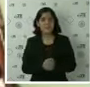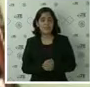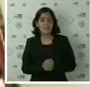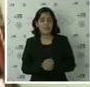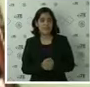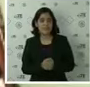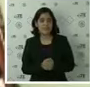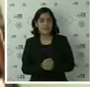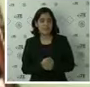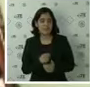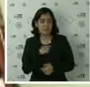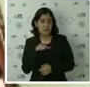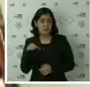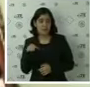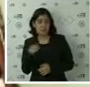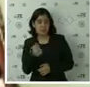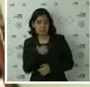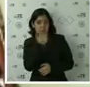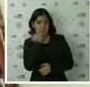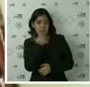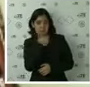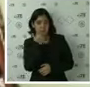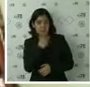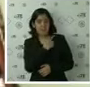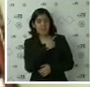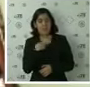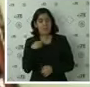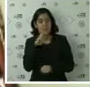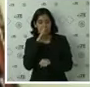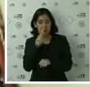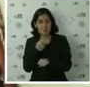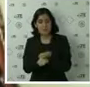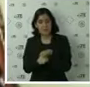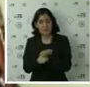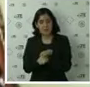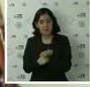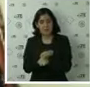sería sus estudios.